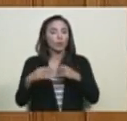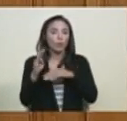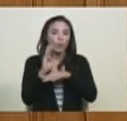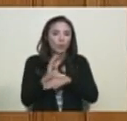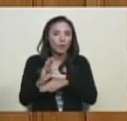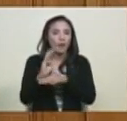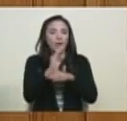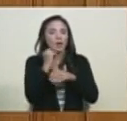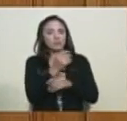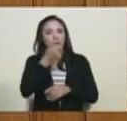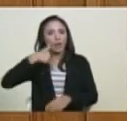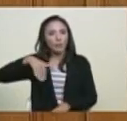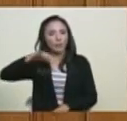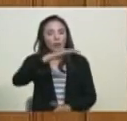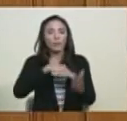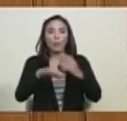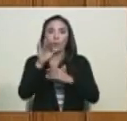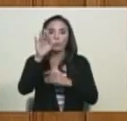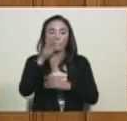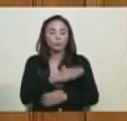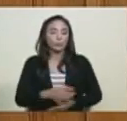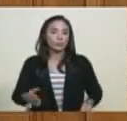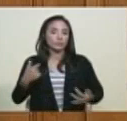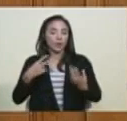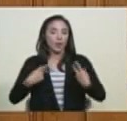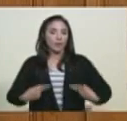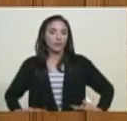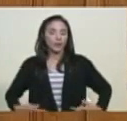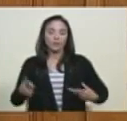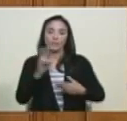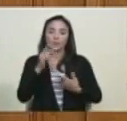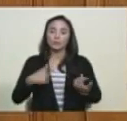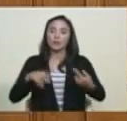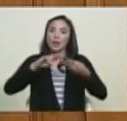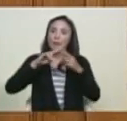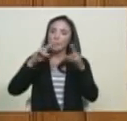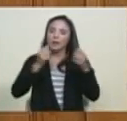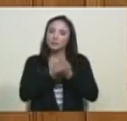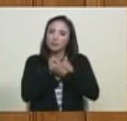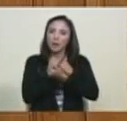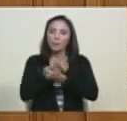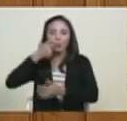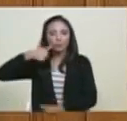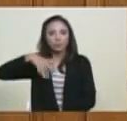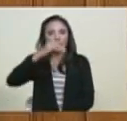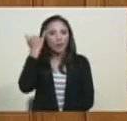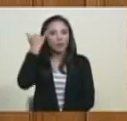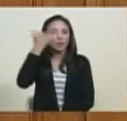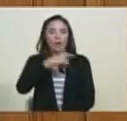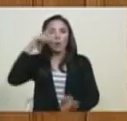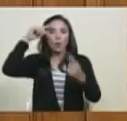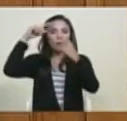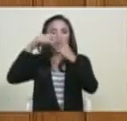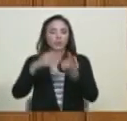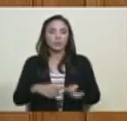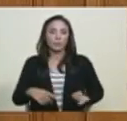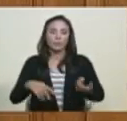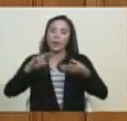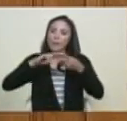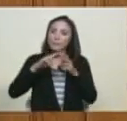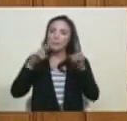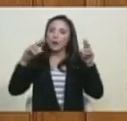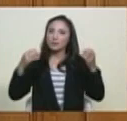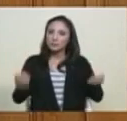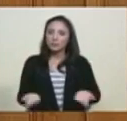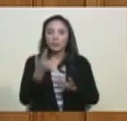cuidar el futuro y el destino de la Venezuela de paz que todos soñamos. En paz todo